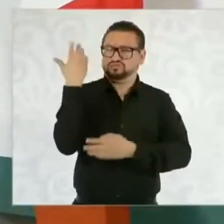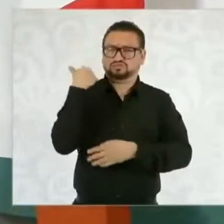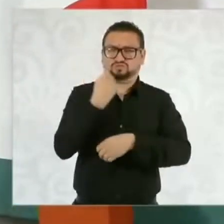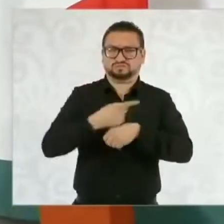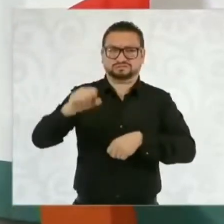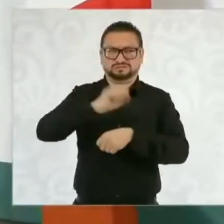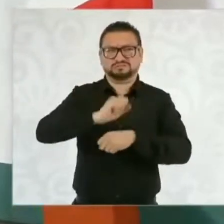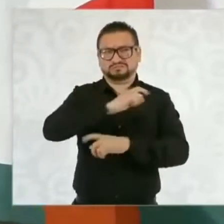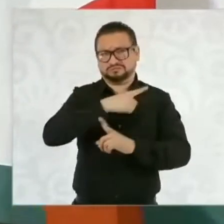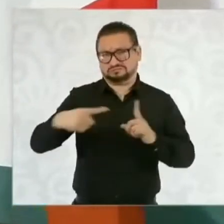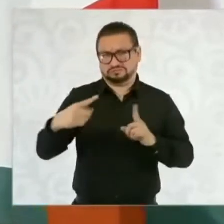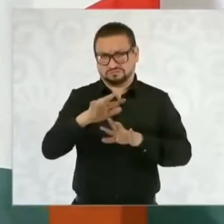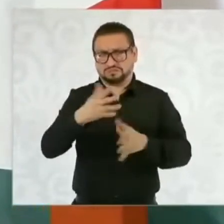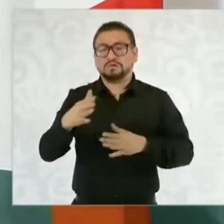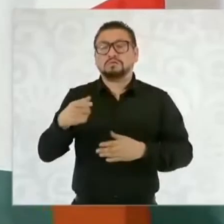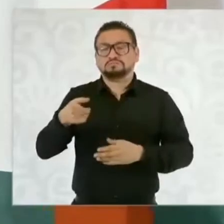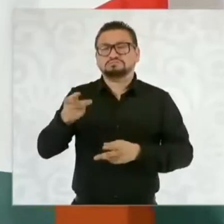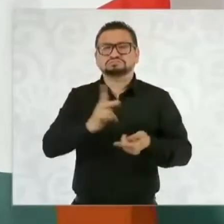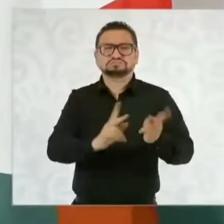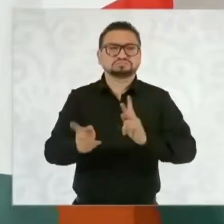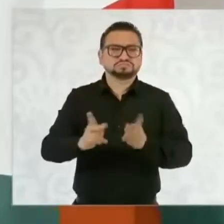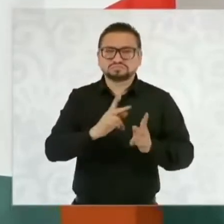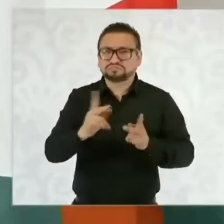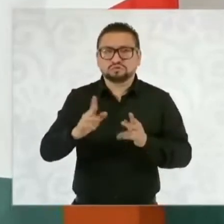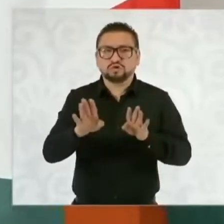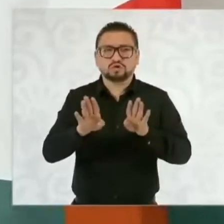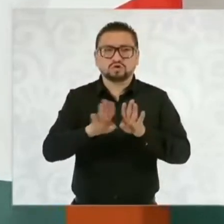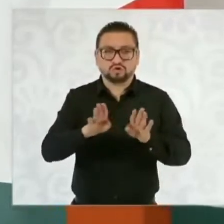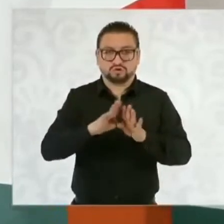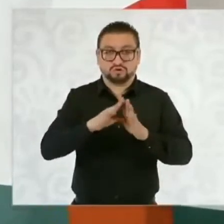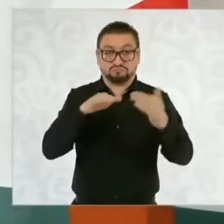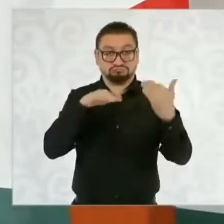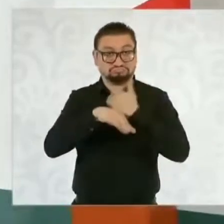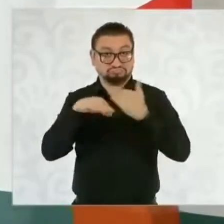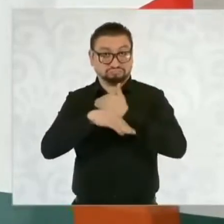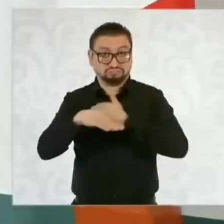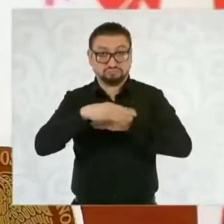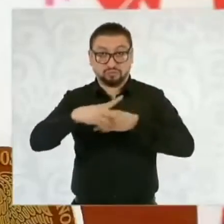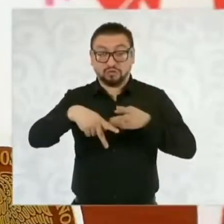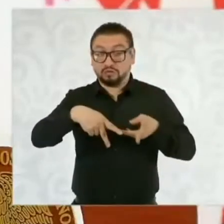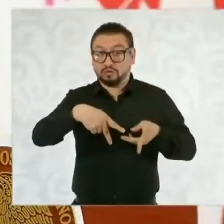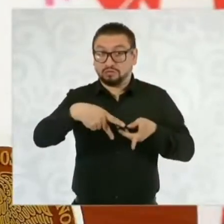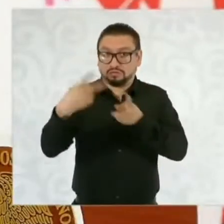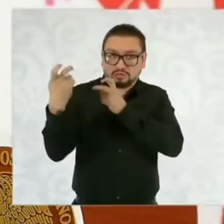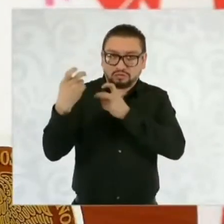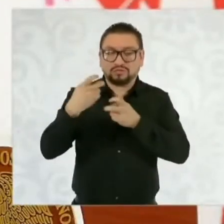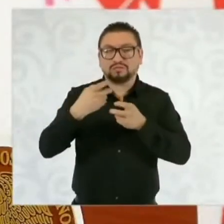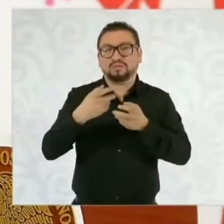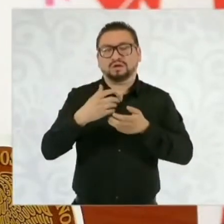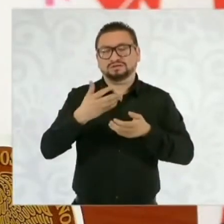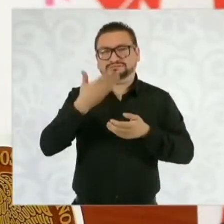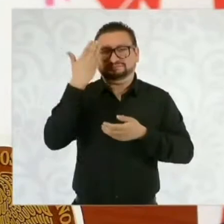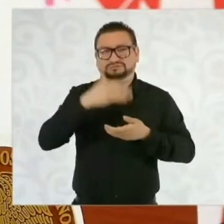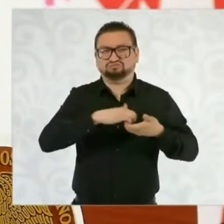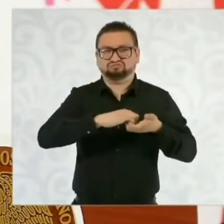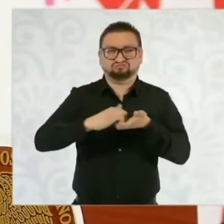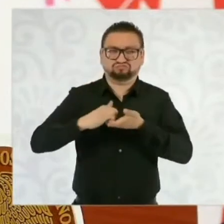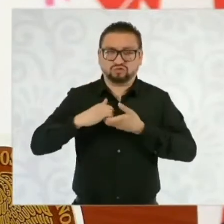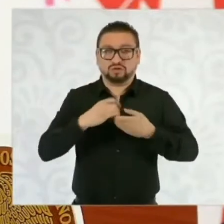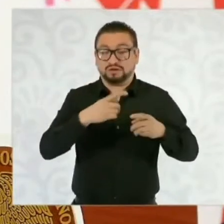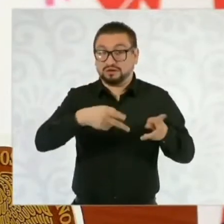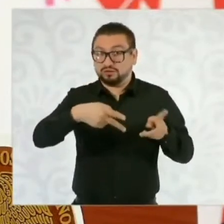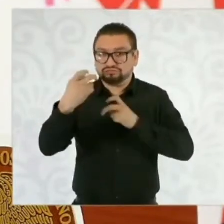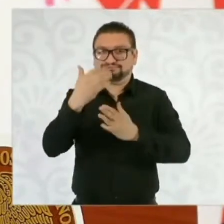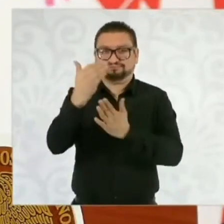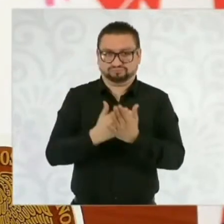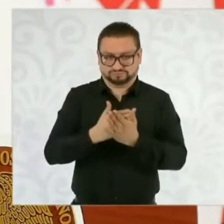media para disminuir el robo en carreteras, particularmente de transporte de carga.